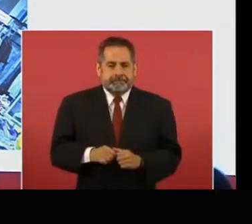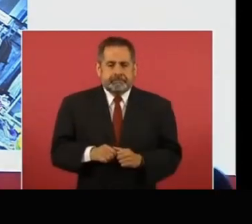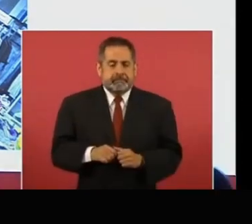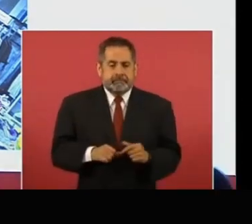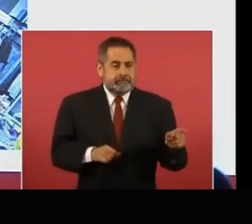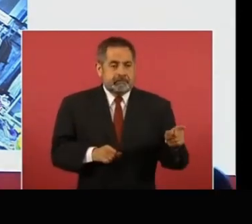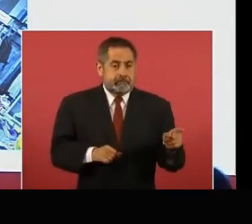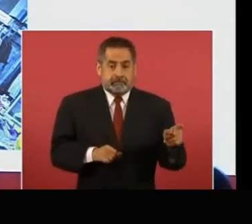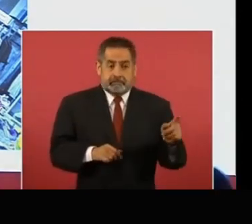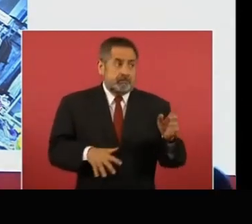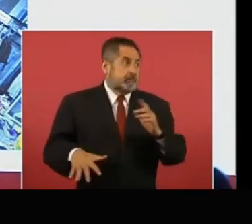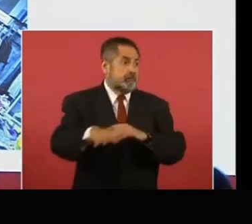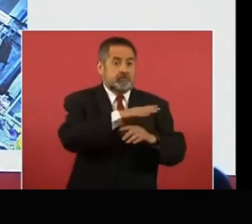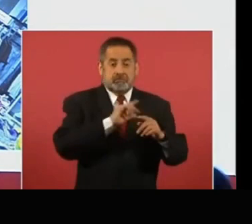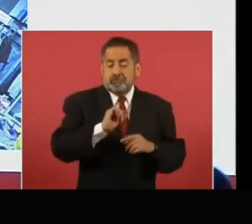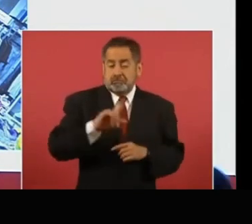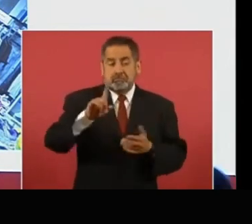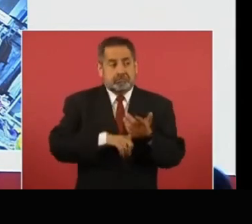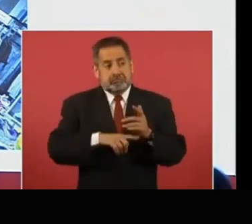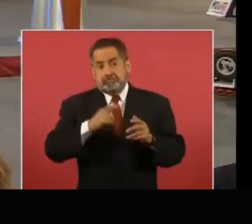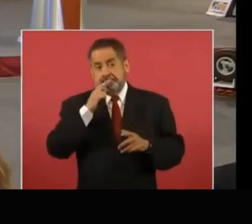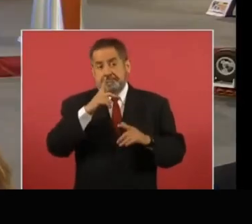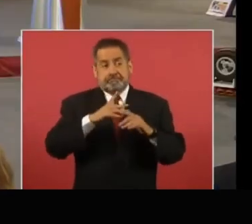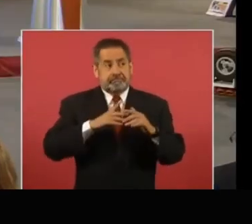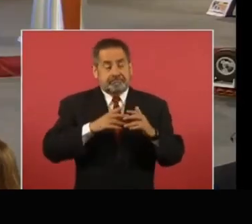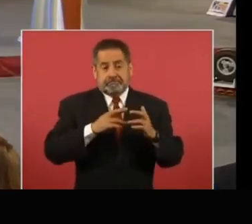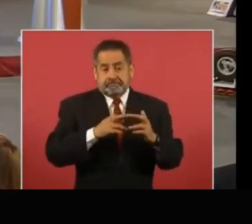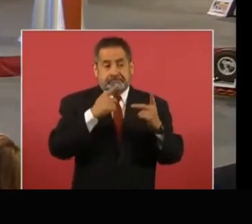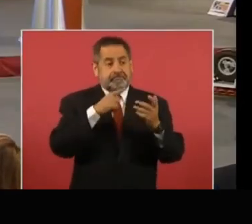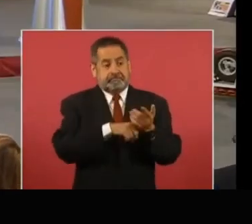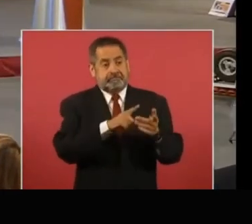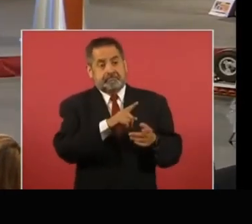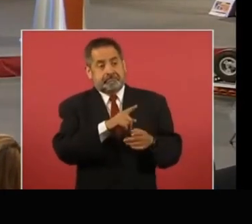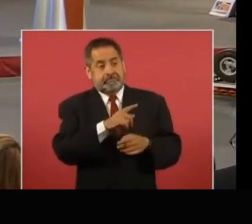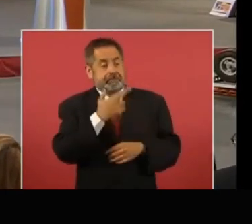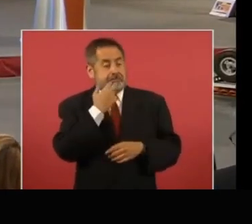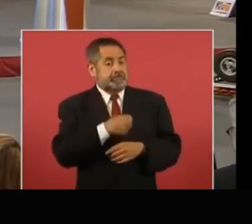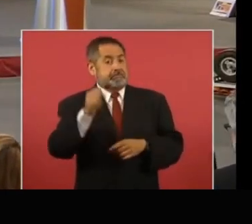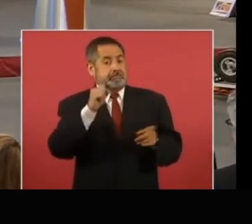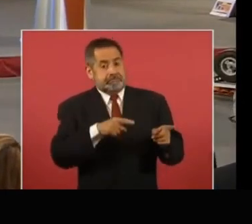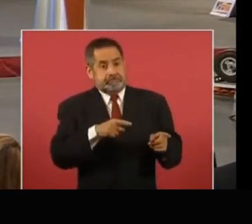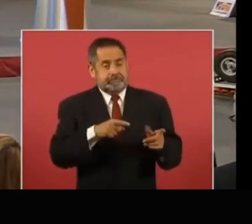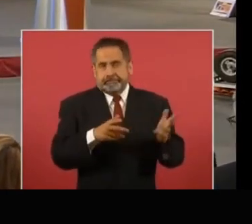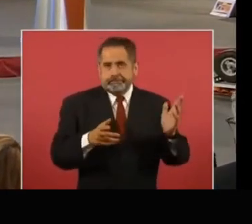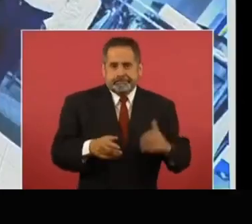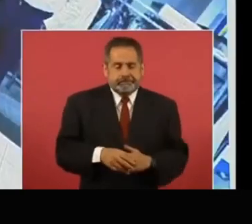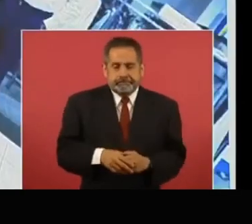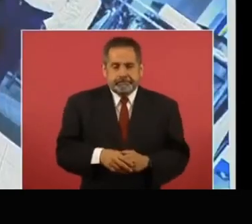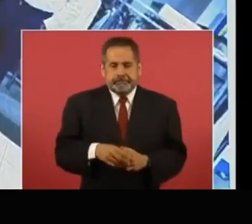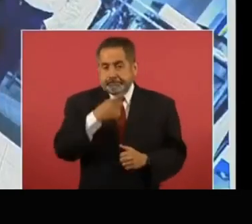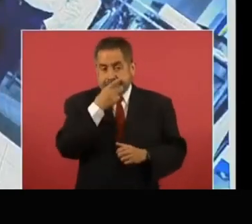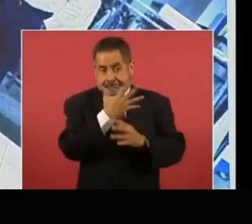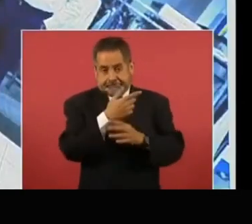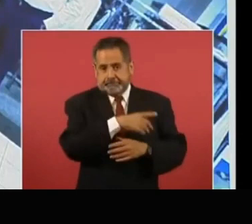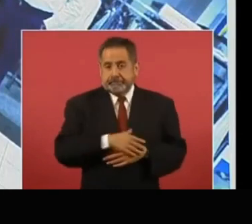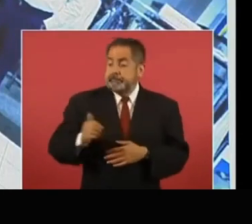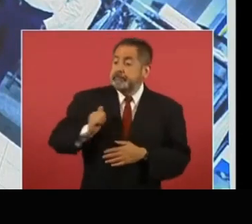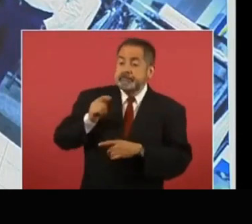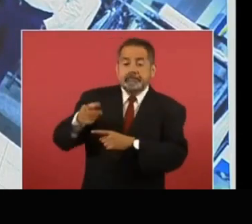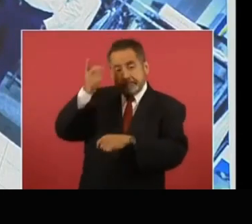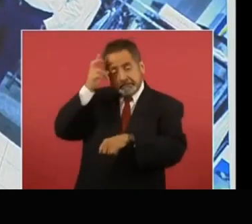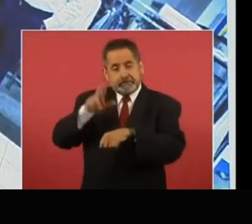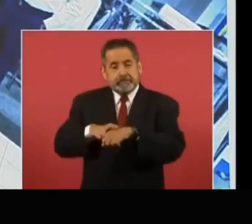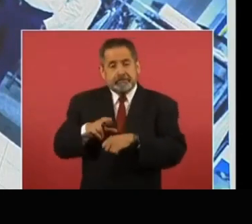del universo eran las estrellas del canal de las estrellas aprovechando la gira el director del